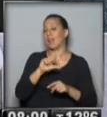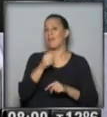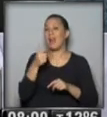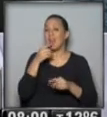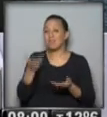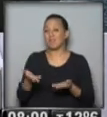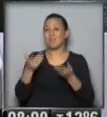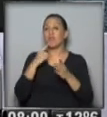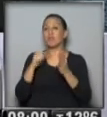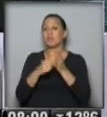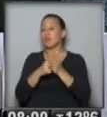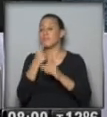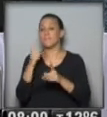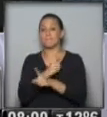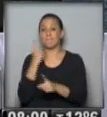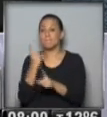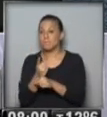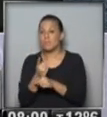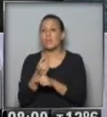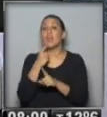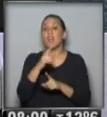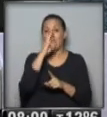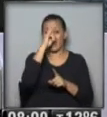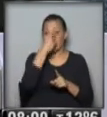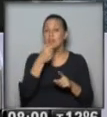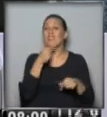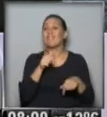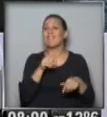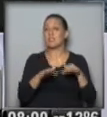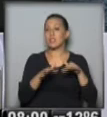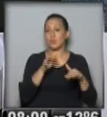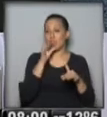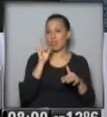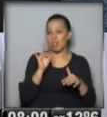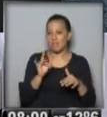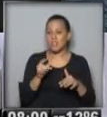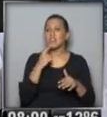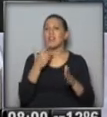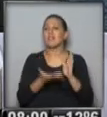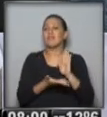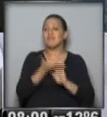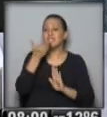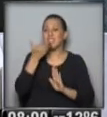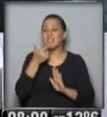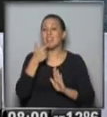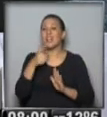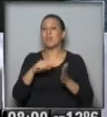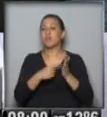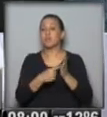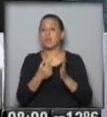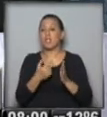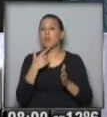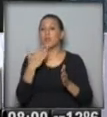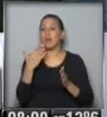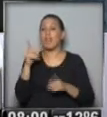respecto de los resultados y tiene allí a independiente en una situación complicada con el descenso más allá de que puede